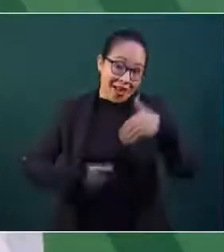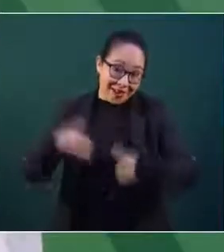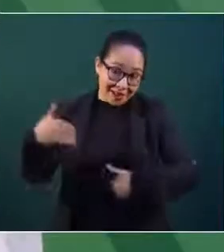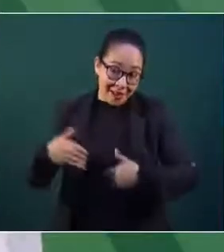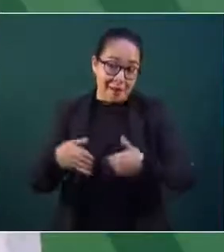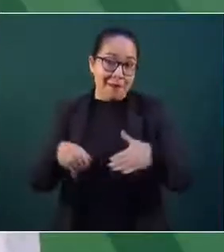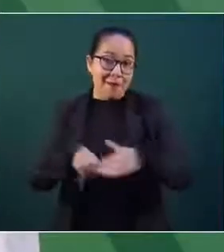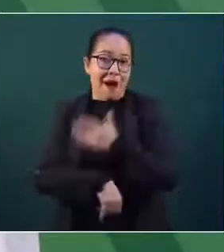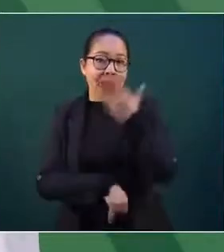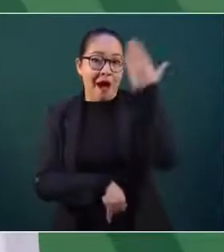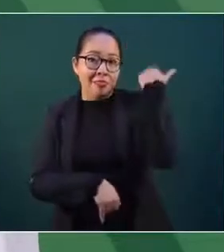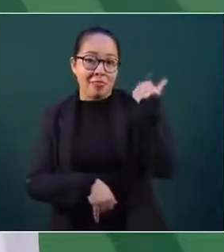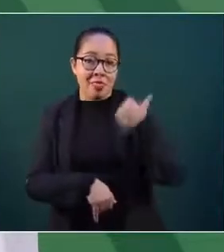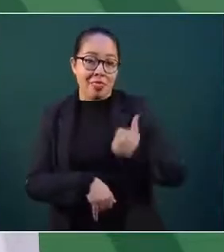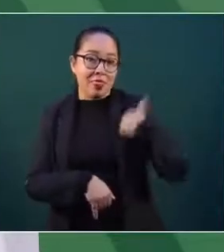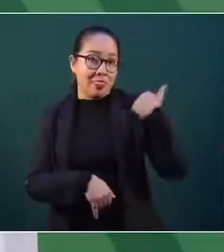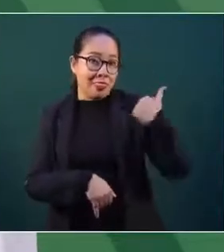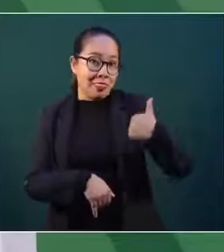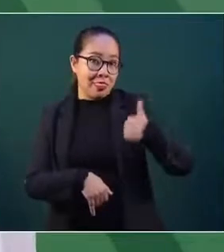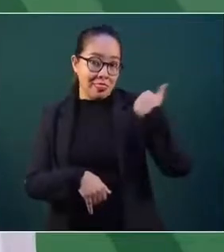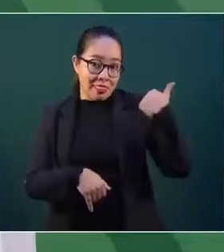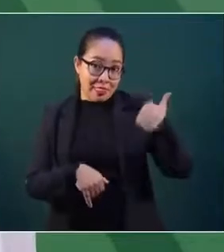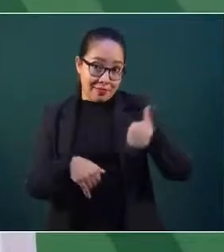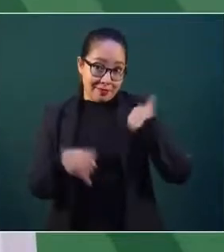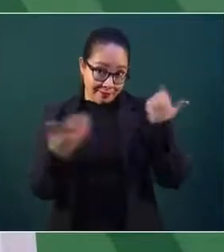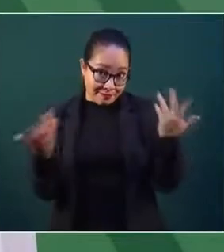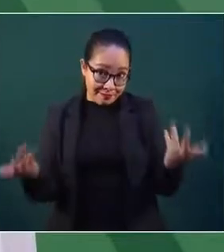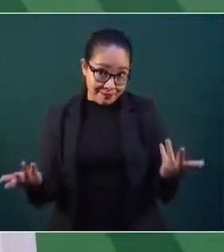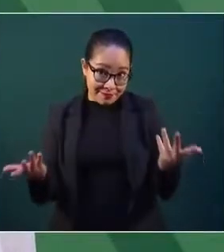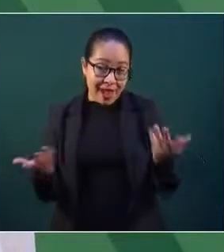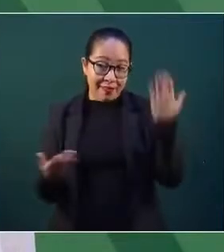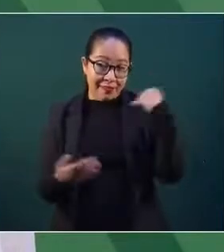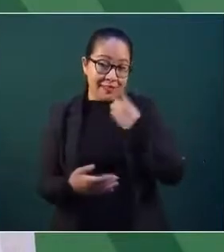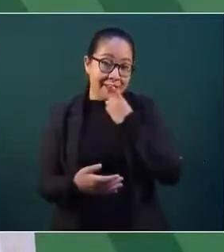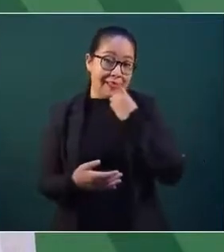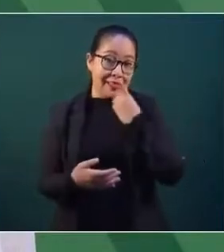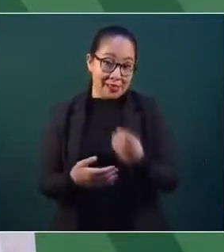agosto, no era el cuarto poder,